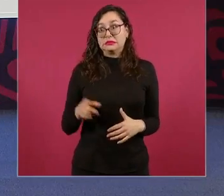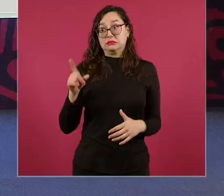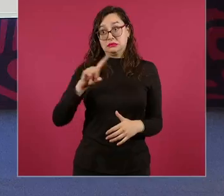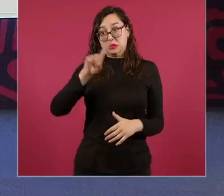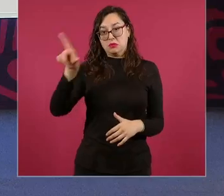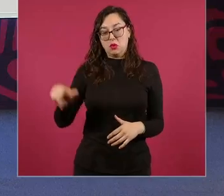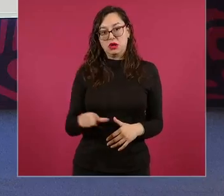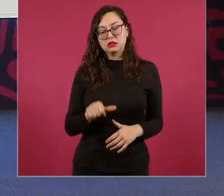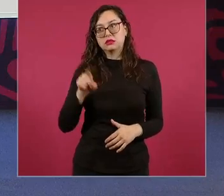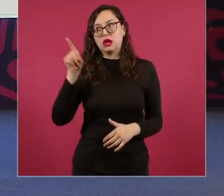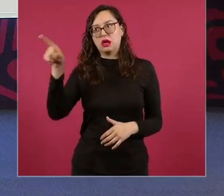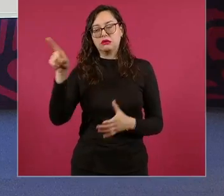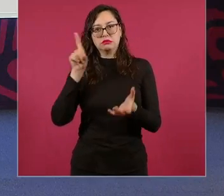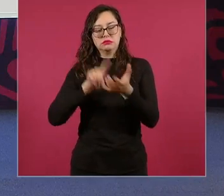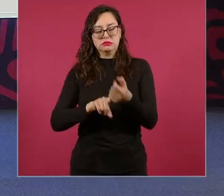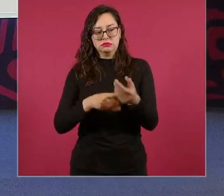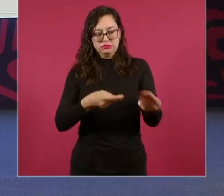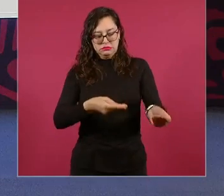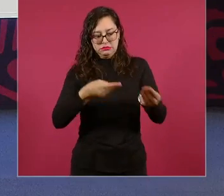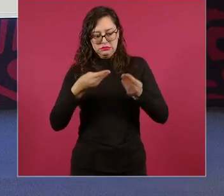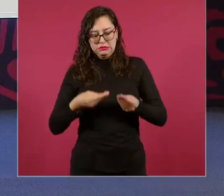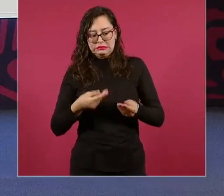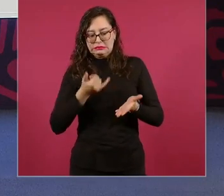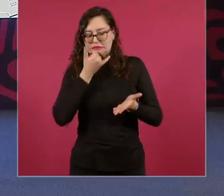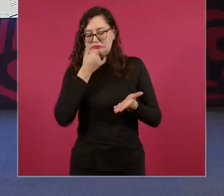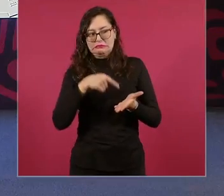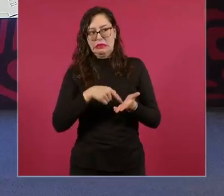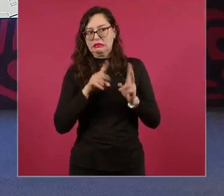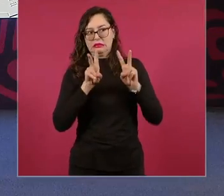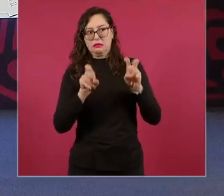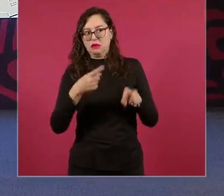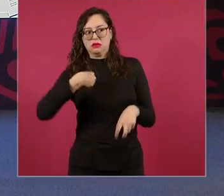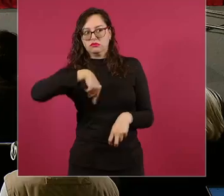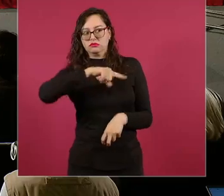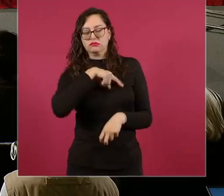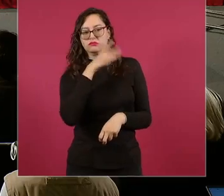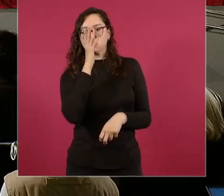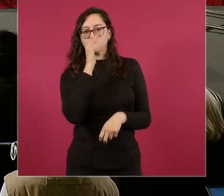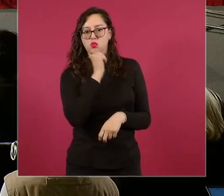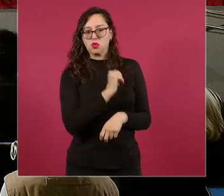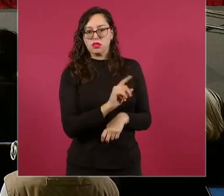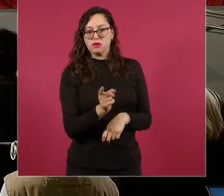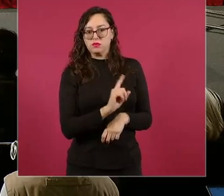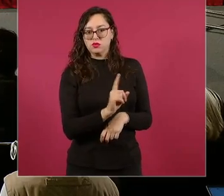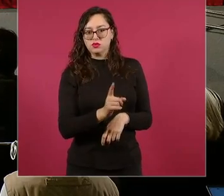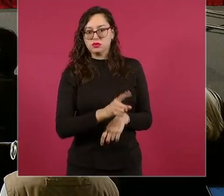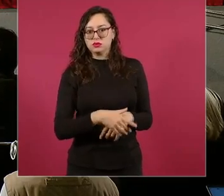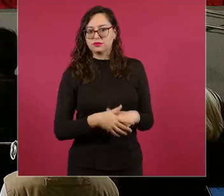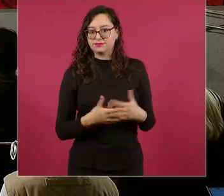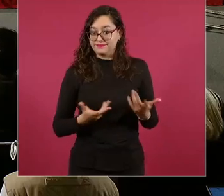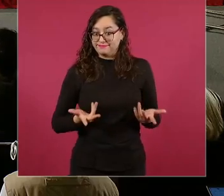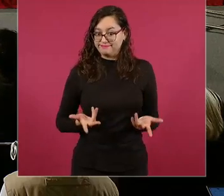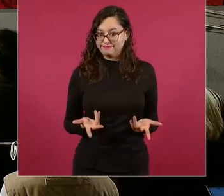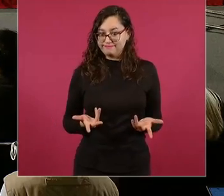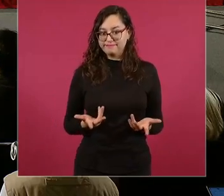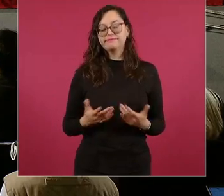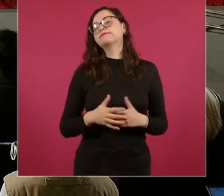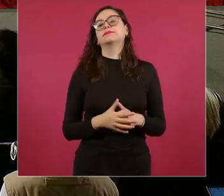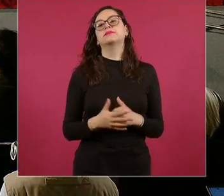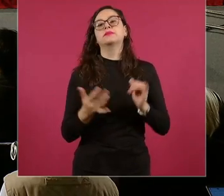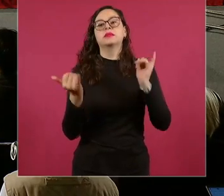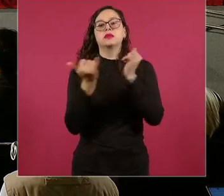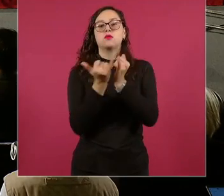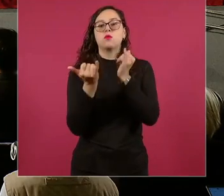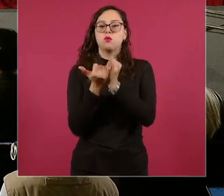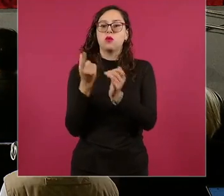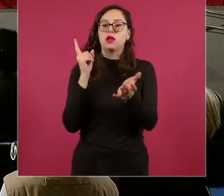competentes, no puedo decidirlo. Adelante. Tenemos también constancia de los vicios que